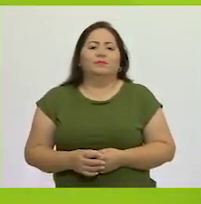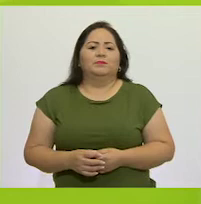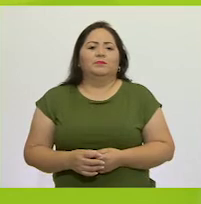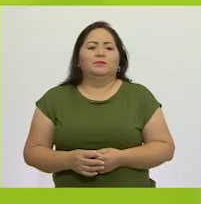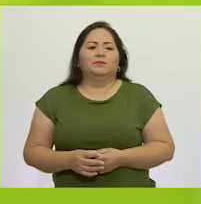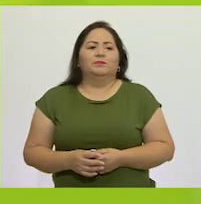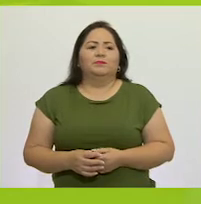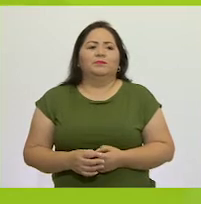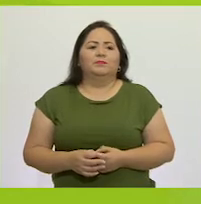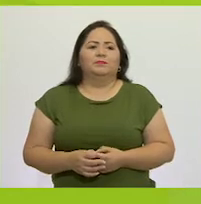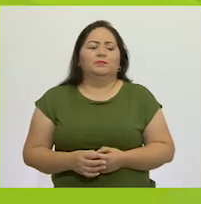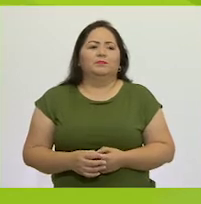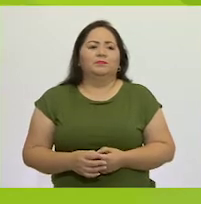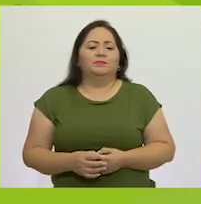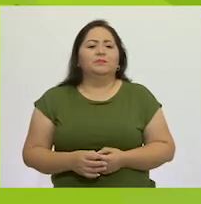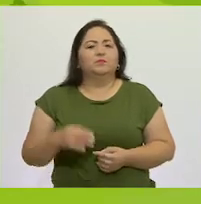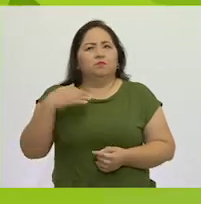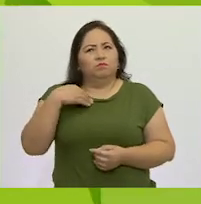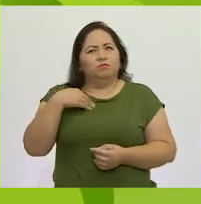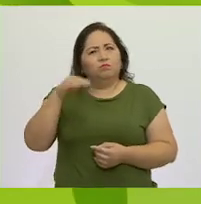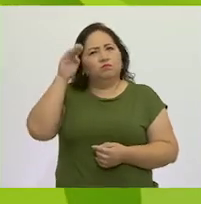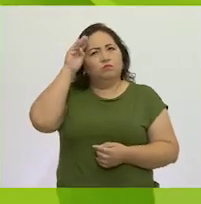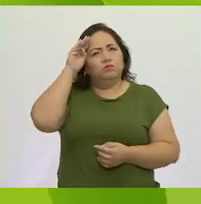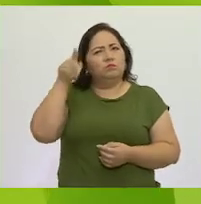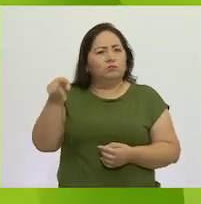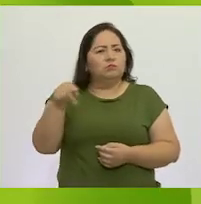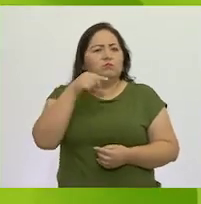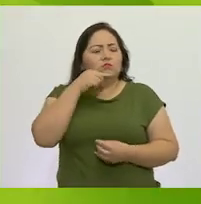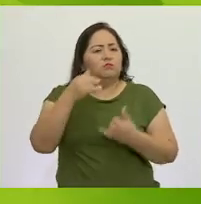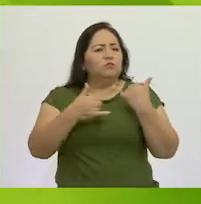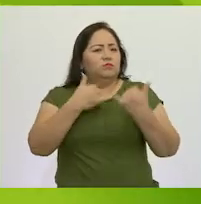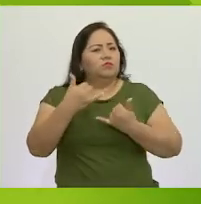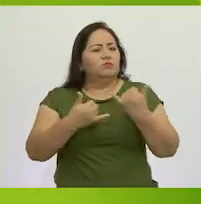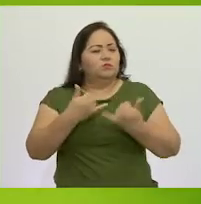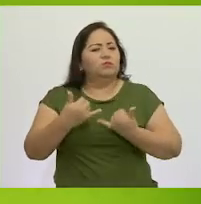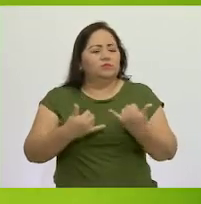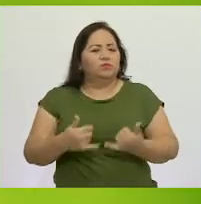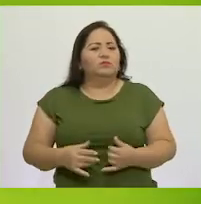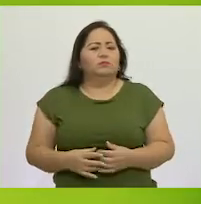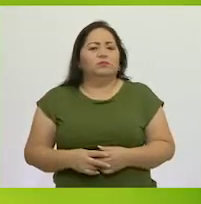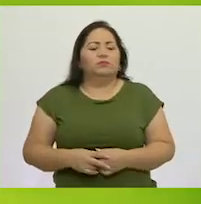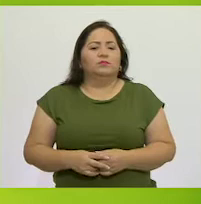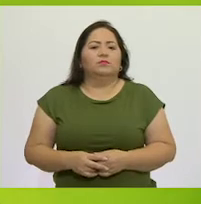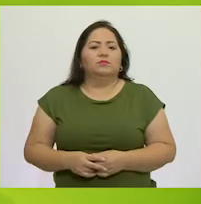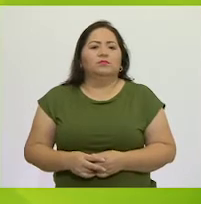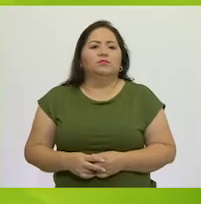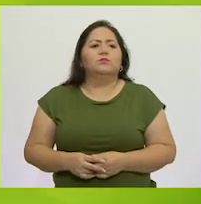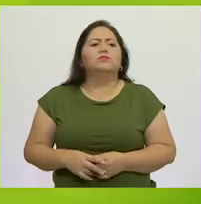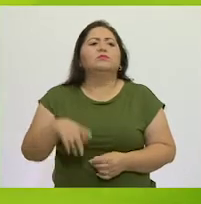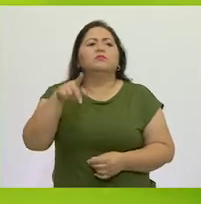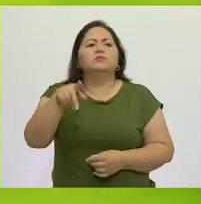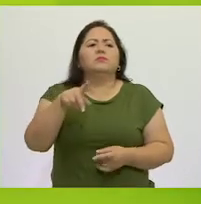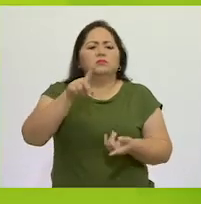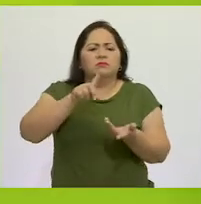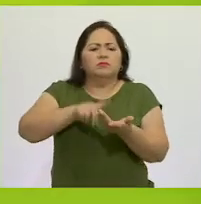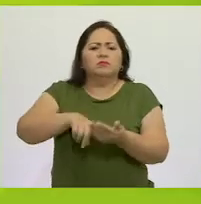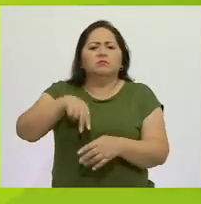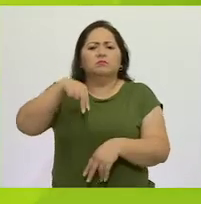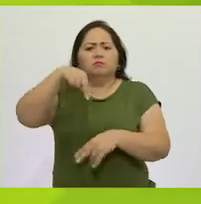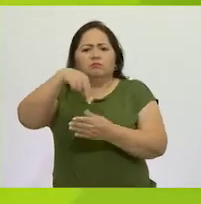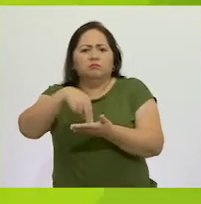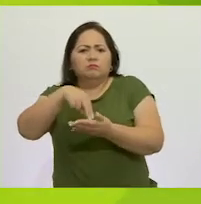Pienso que está jugando. ¿Y en qué postura está el